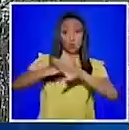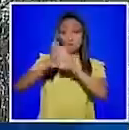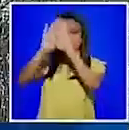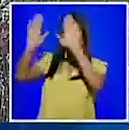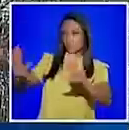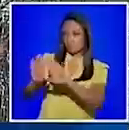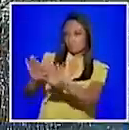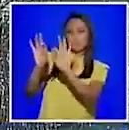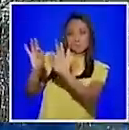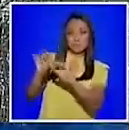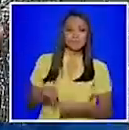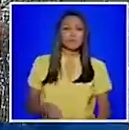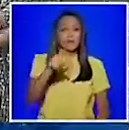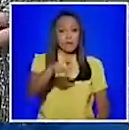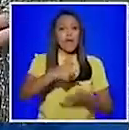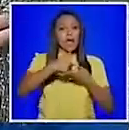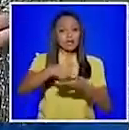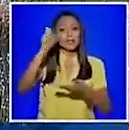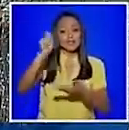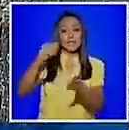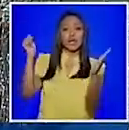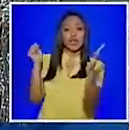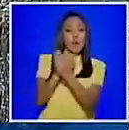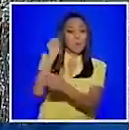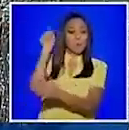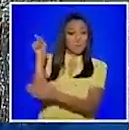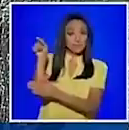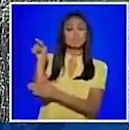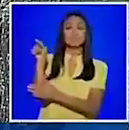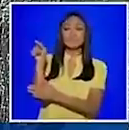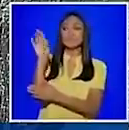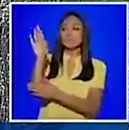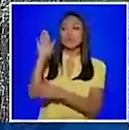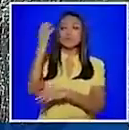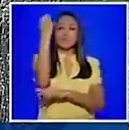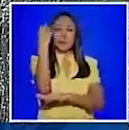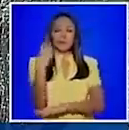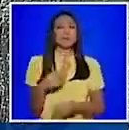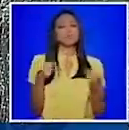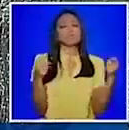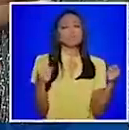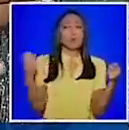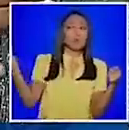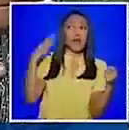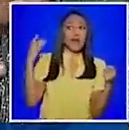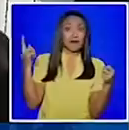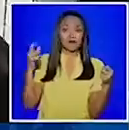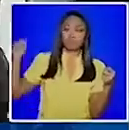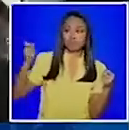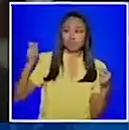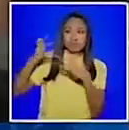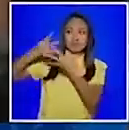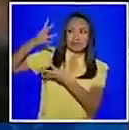La lámina de seguridad sí te aguanta un bujiazo para que cuando estés en el semáforo, te meten el bujiazo o te den con el bate,